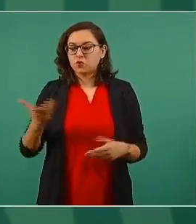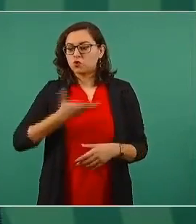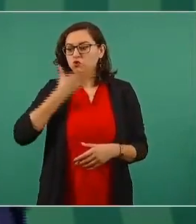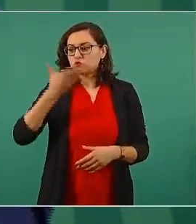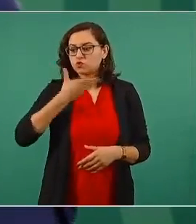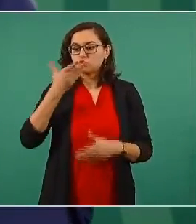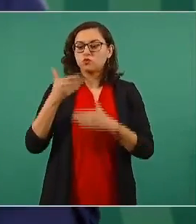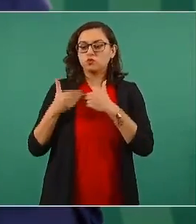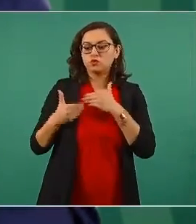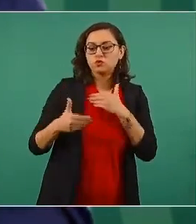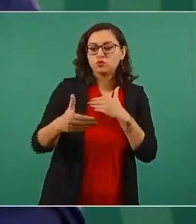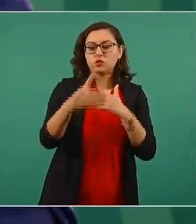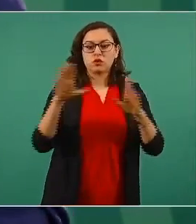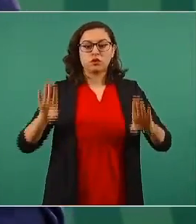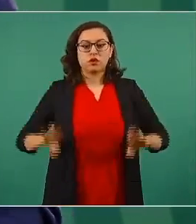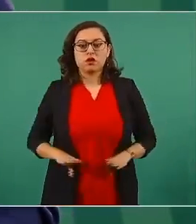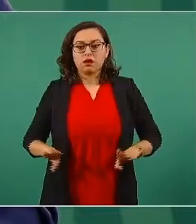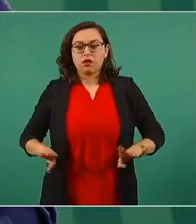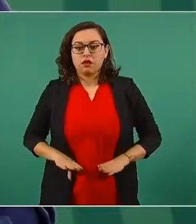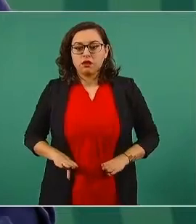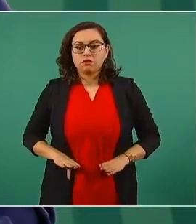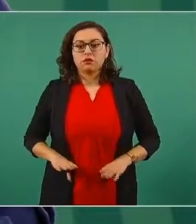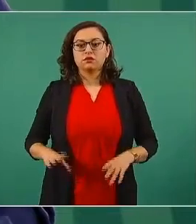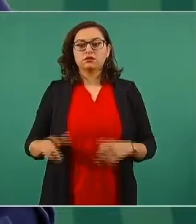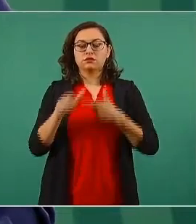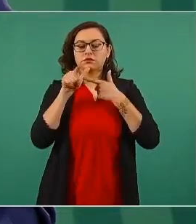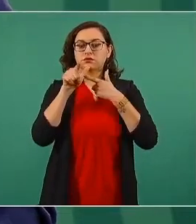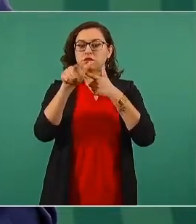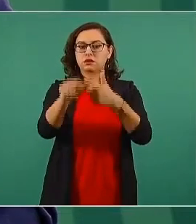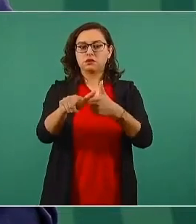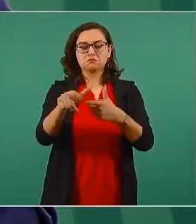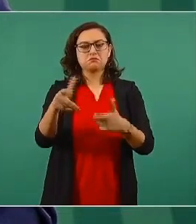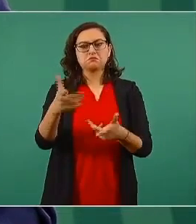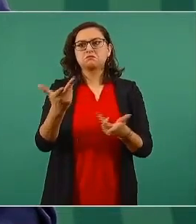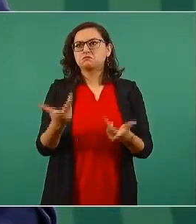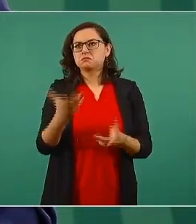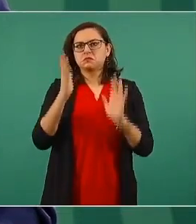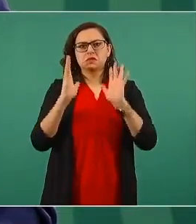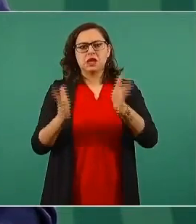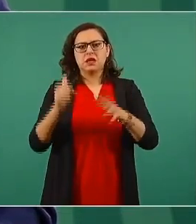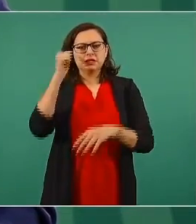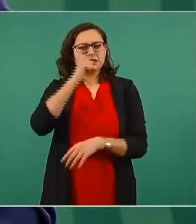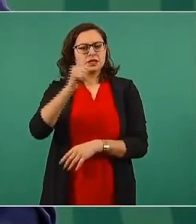pública caracterizada por la normalidad,